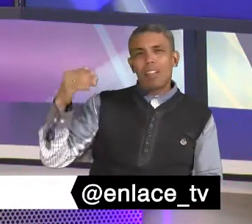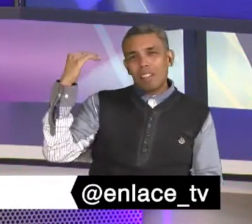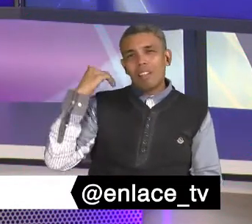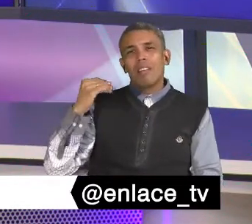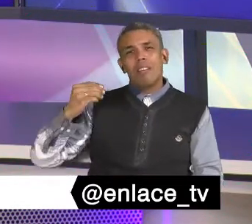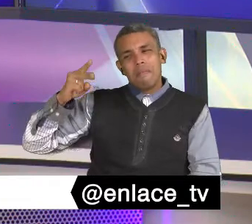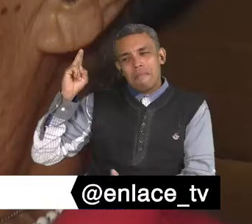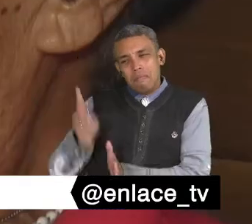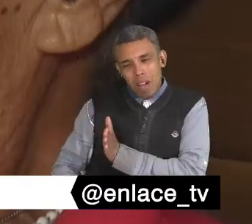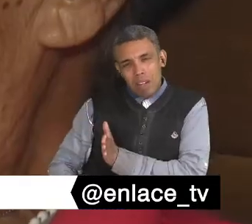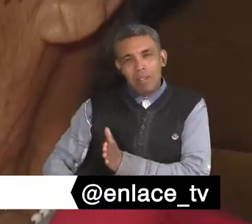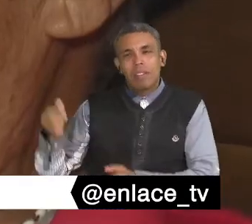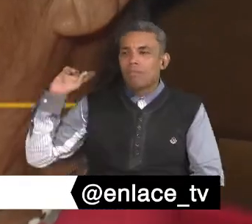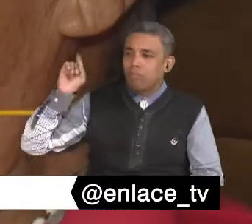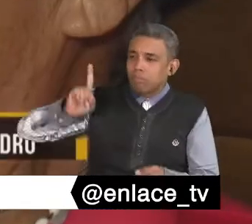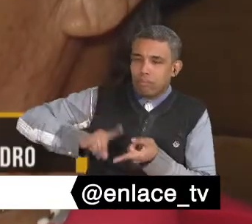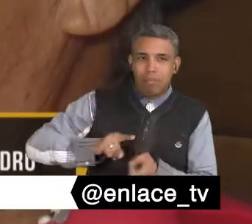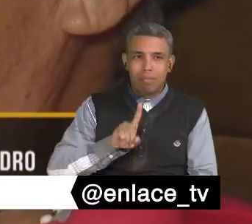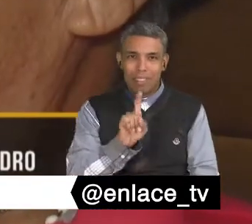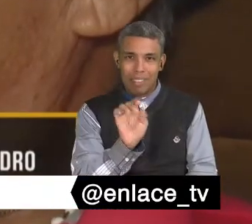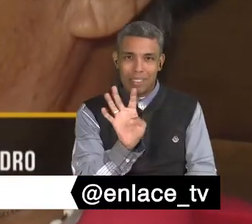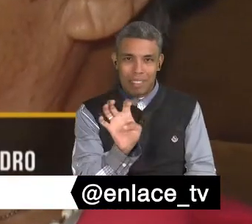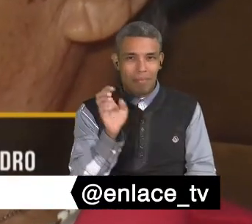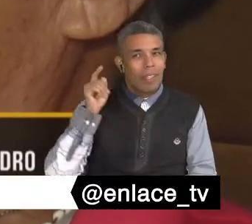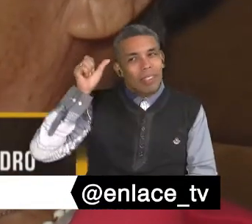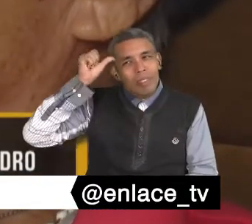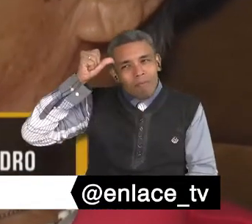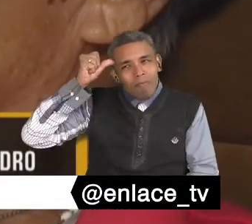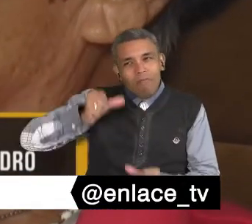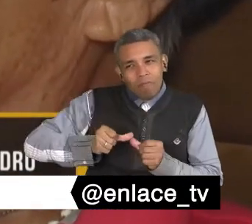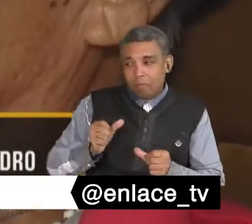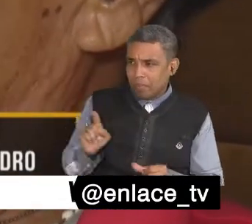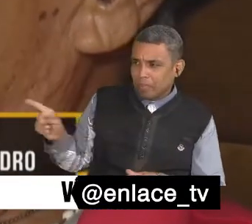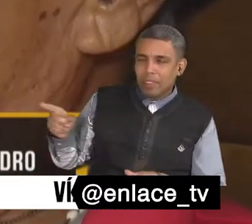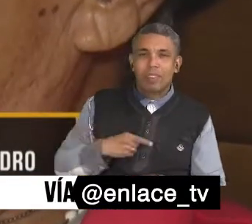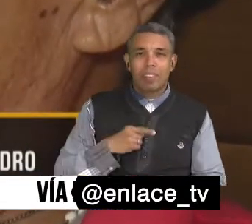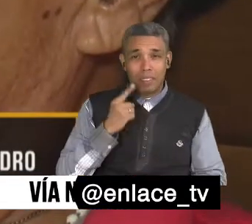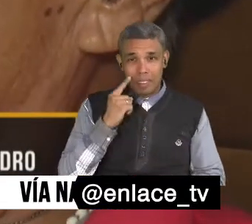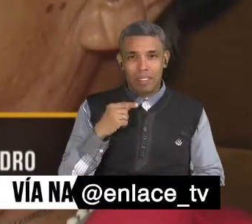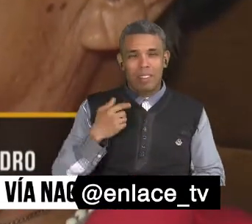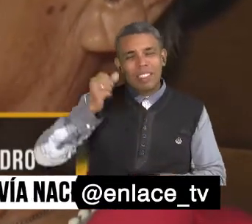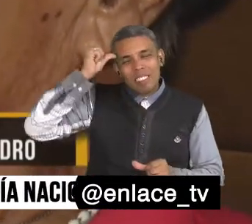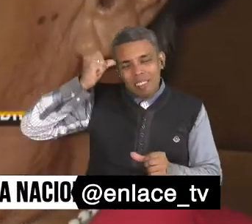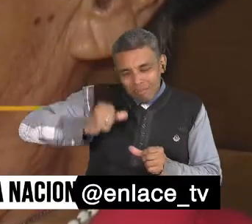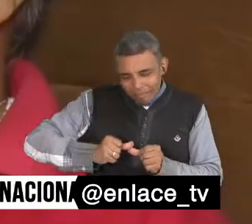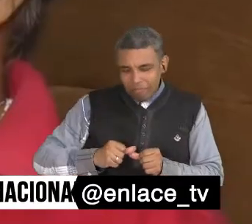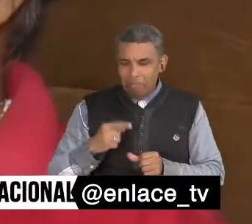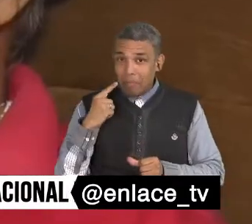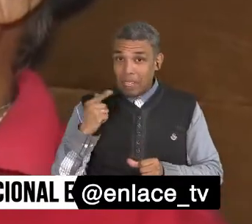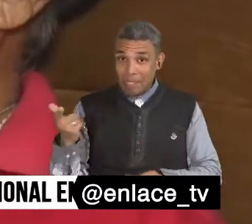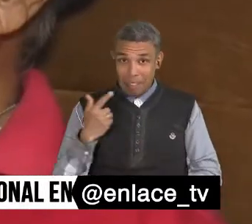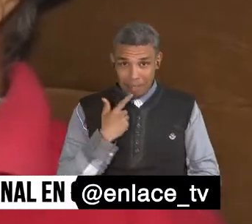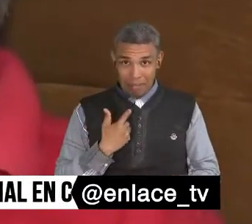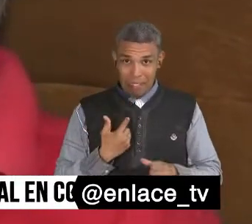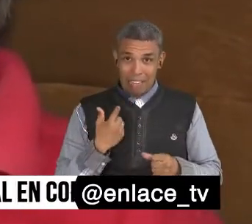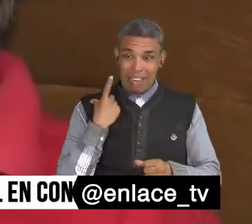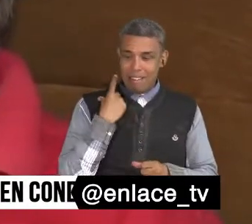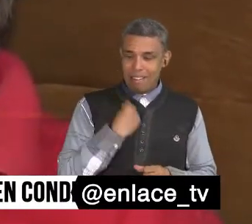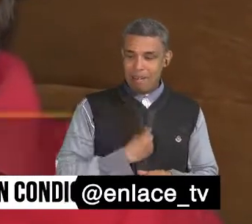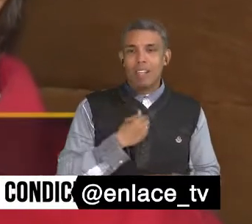años. Don Gilberto Arias Ríos, de 86 años de edad, se puso su camisa roja como buen liberal para atender